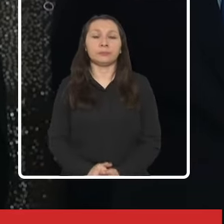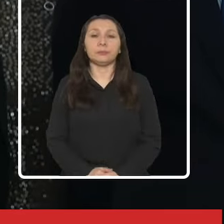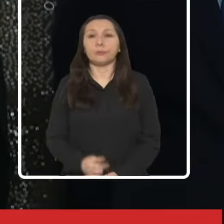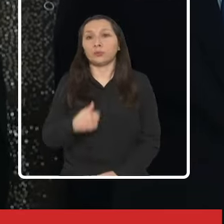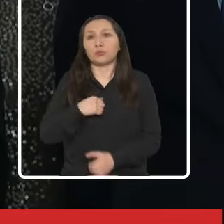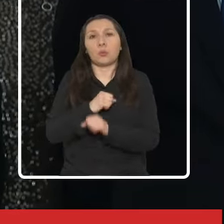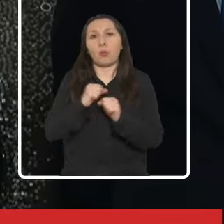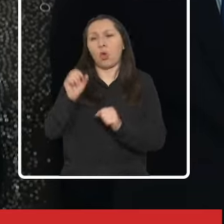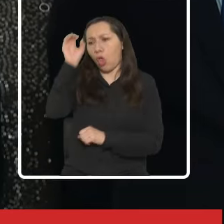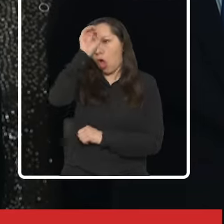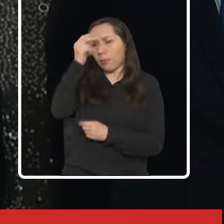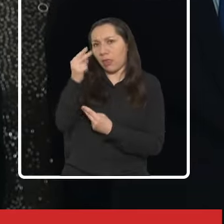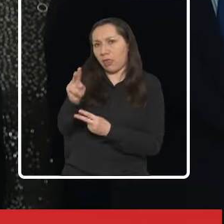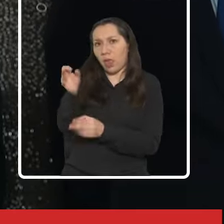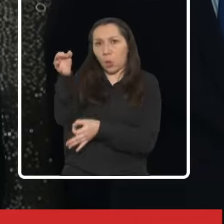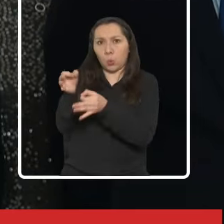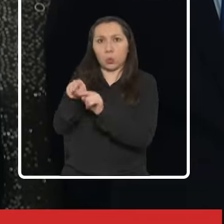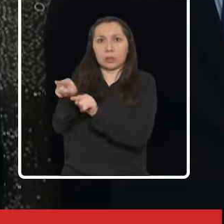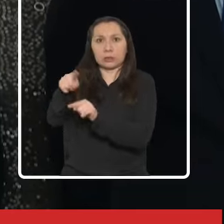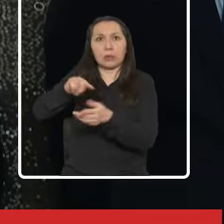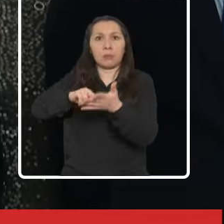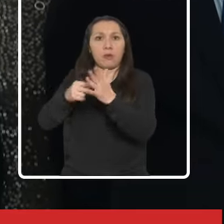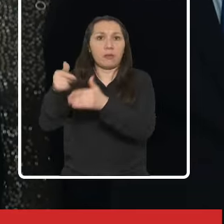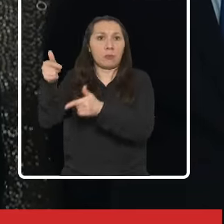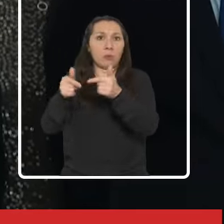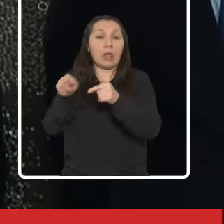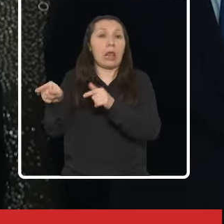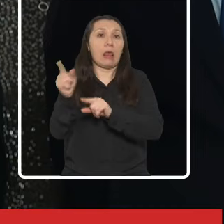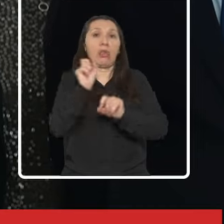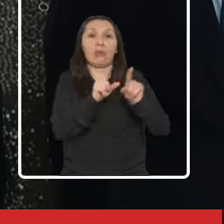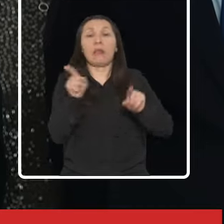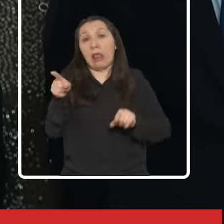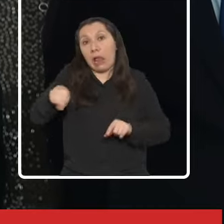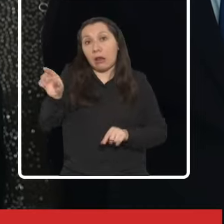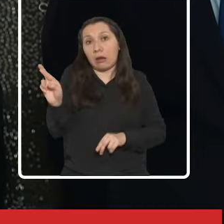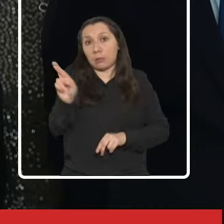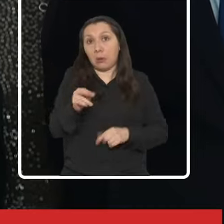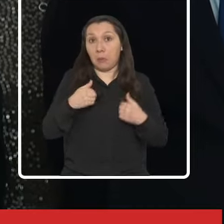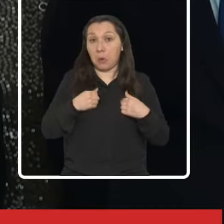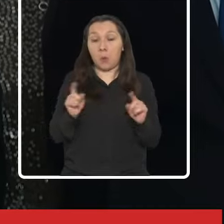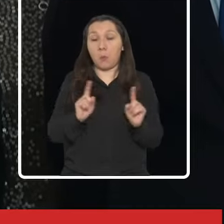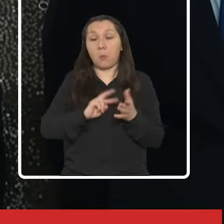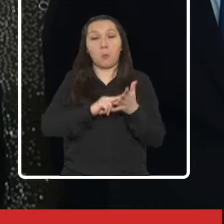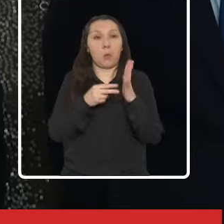Yo no puedo juzgar lo que es problema para los partidos que defienden algo, eso lo tienen que decir ellos.